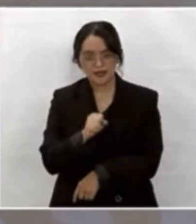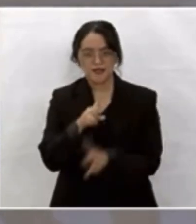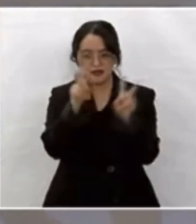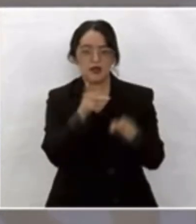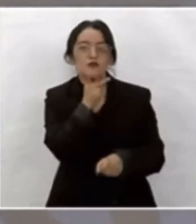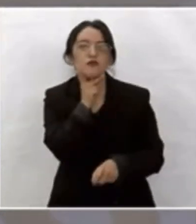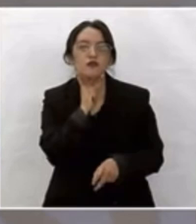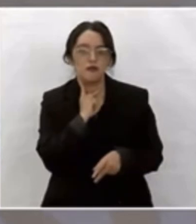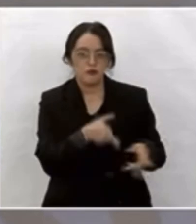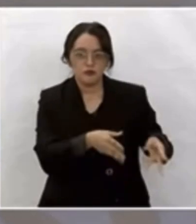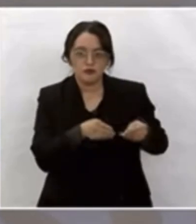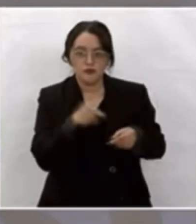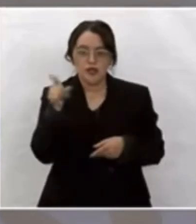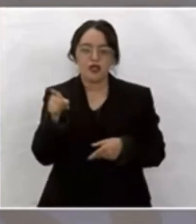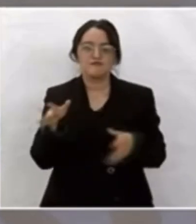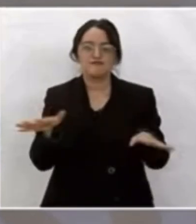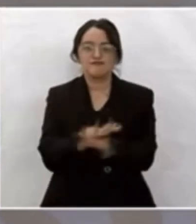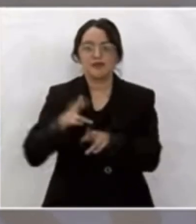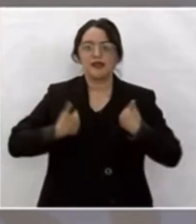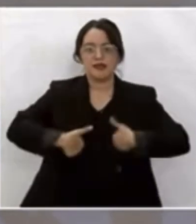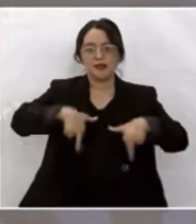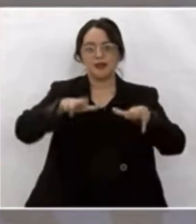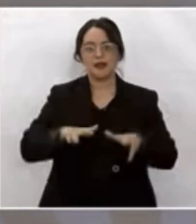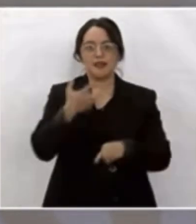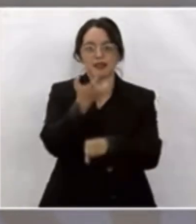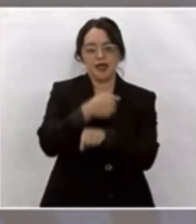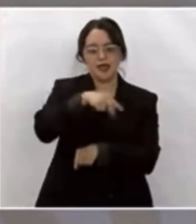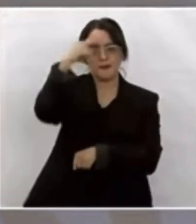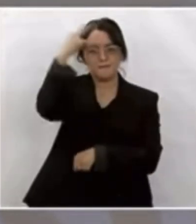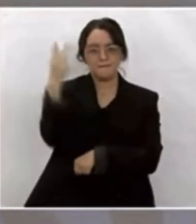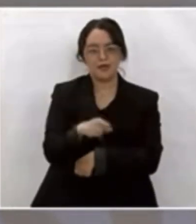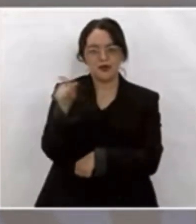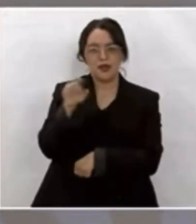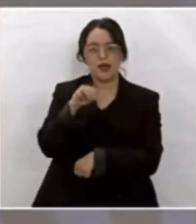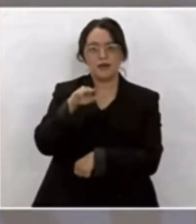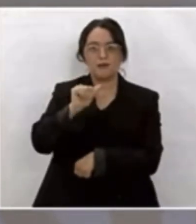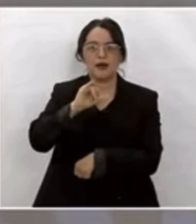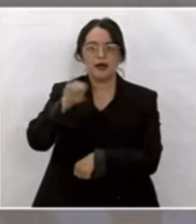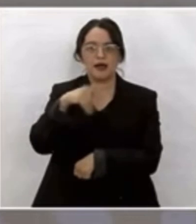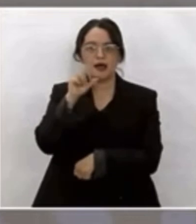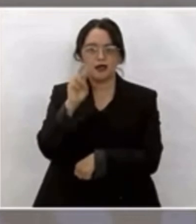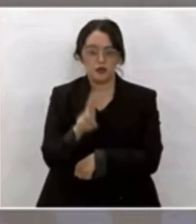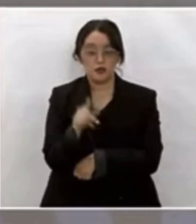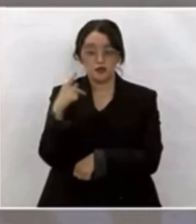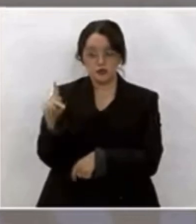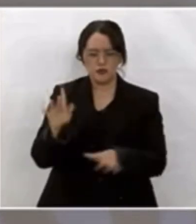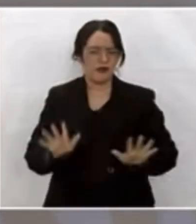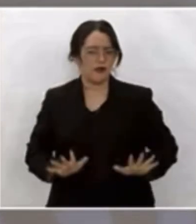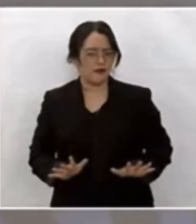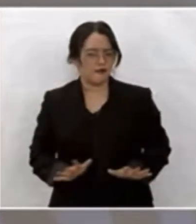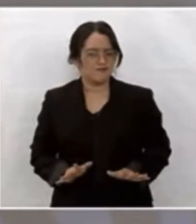petrolera, en embajador de Estados Unidos en México, y gracias a su